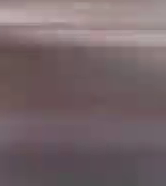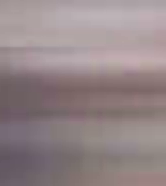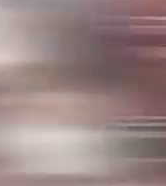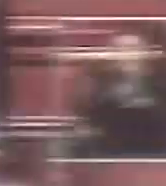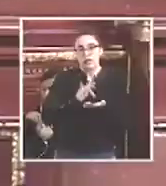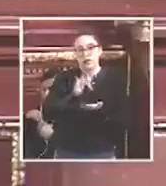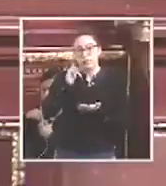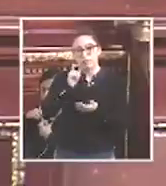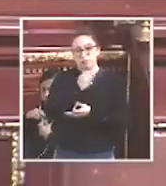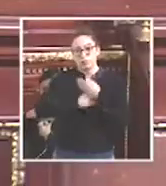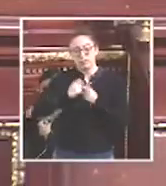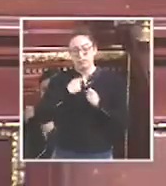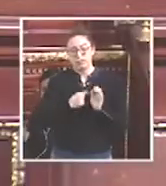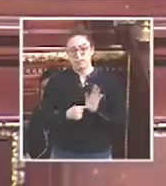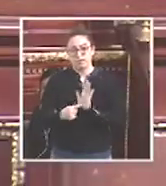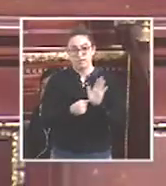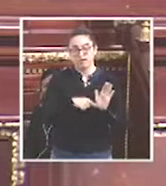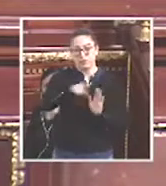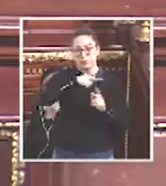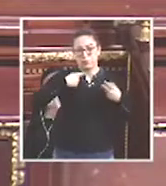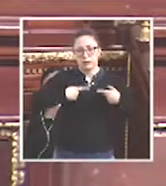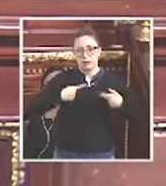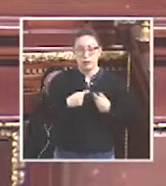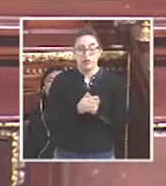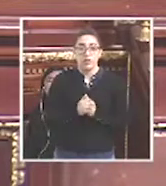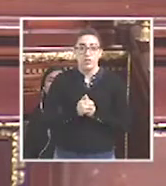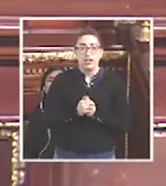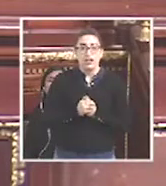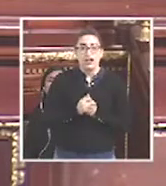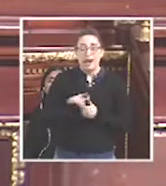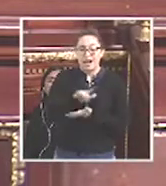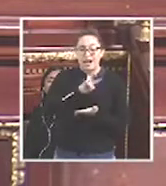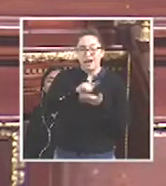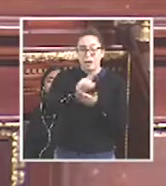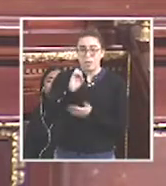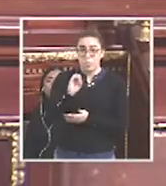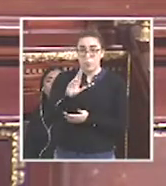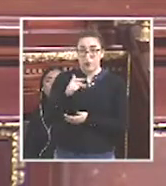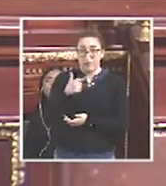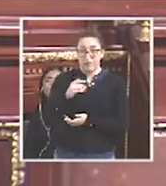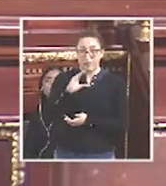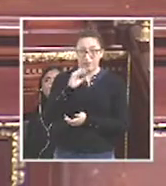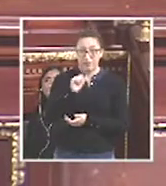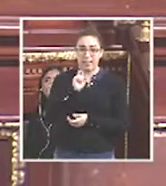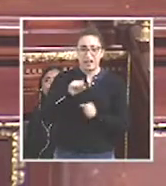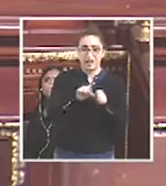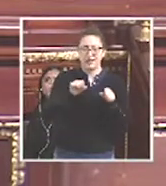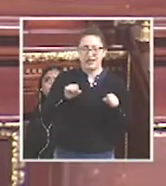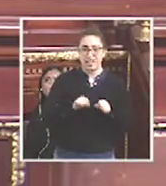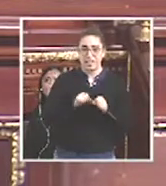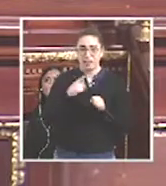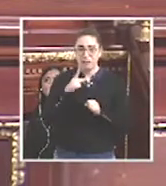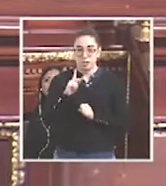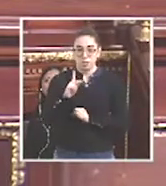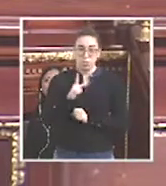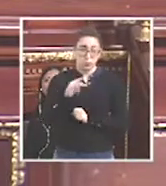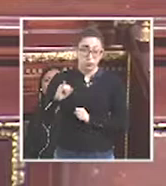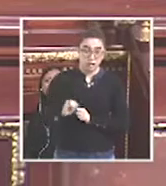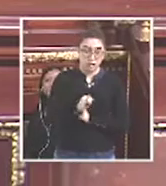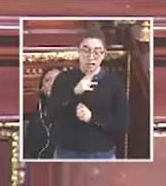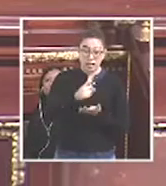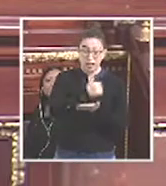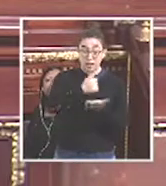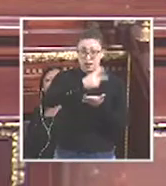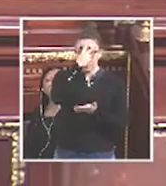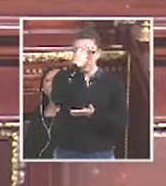Parlamentarias. La Ley Orgánica de la Sala Constitucional pretende darle viabilidad